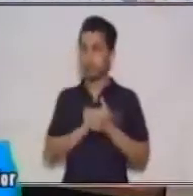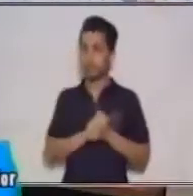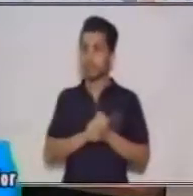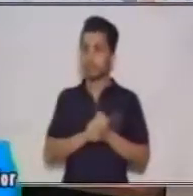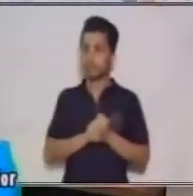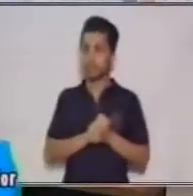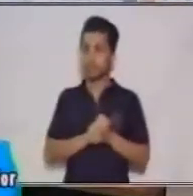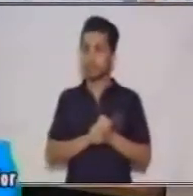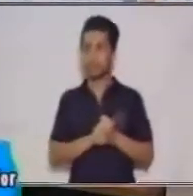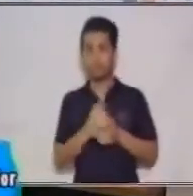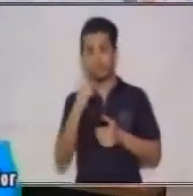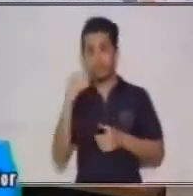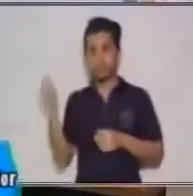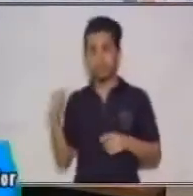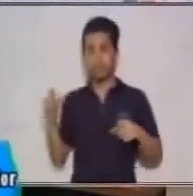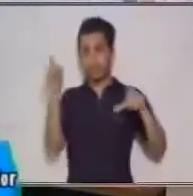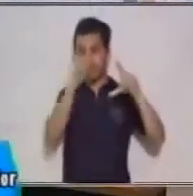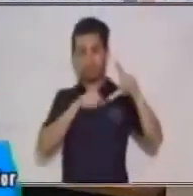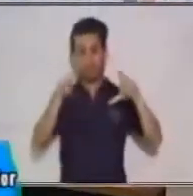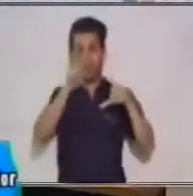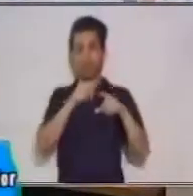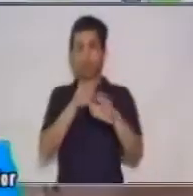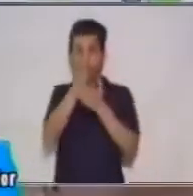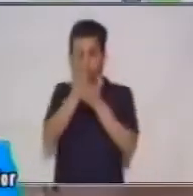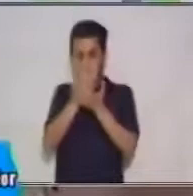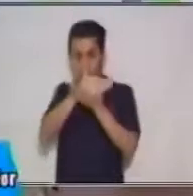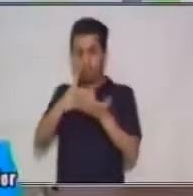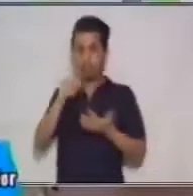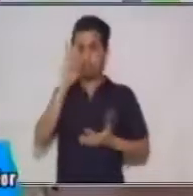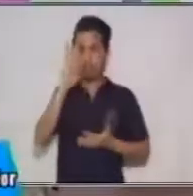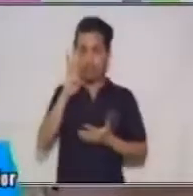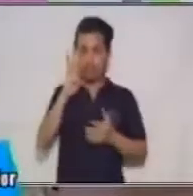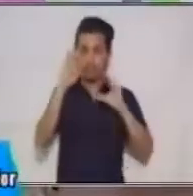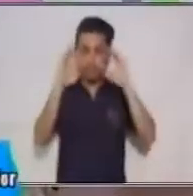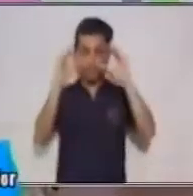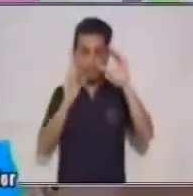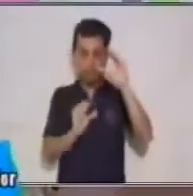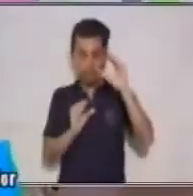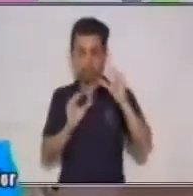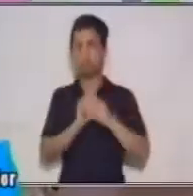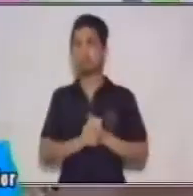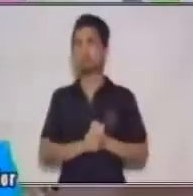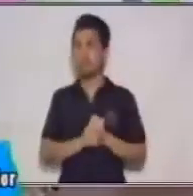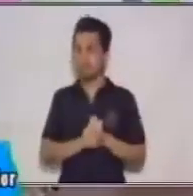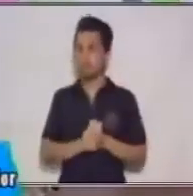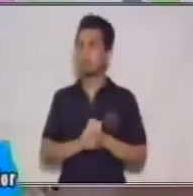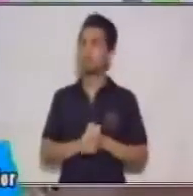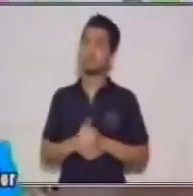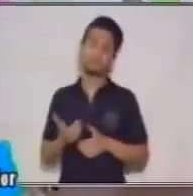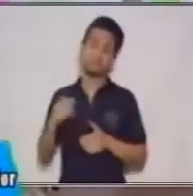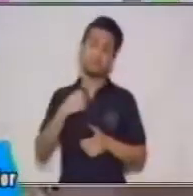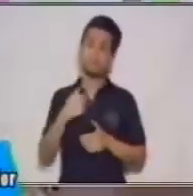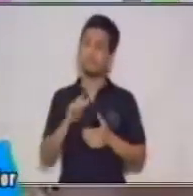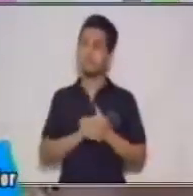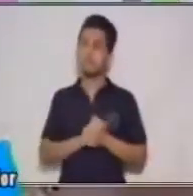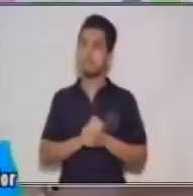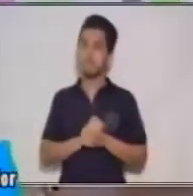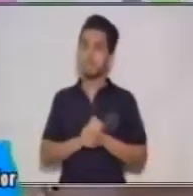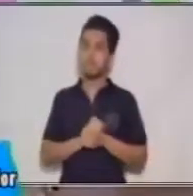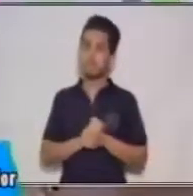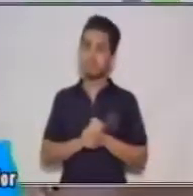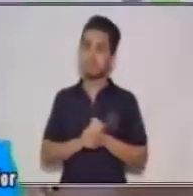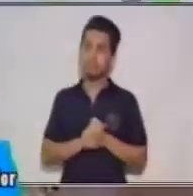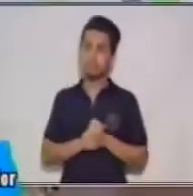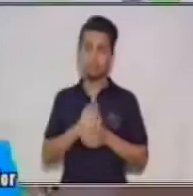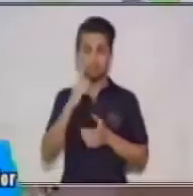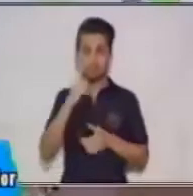dividí esta unidad en tres partes. Ahora, si yo vengo y tomo esto